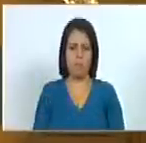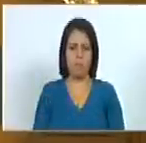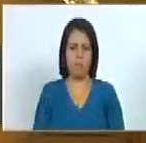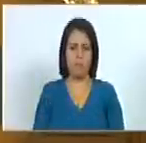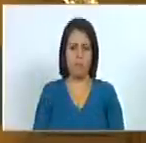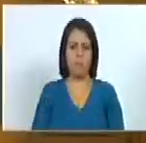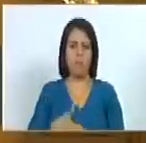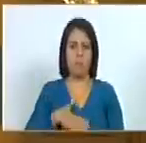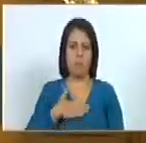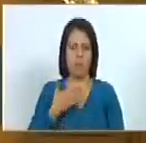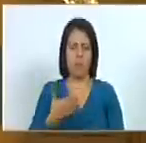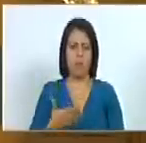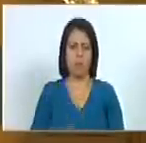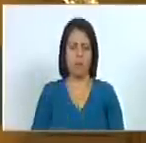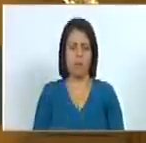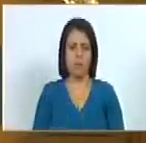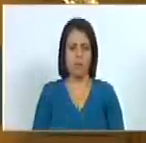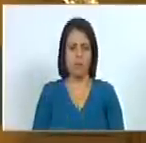para poder